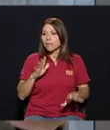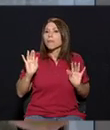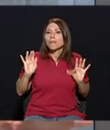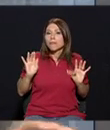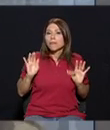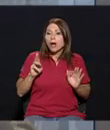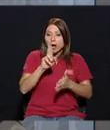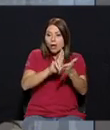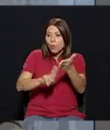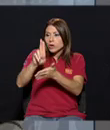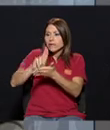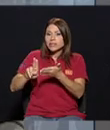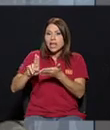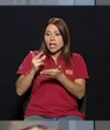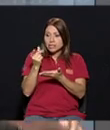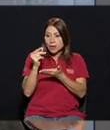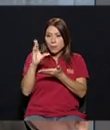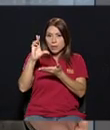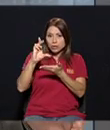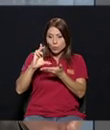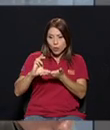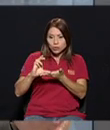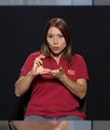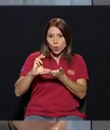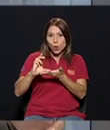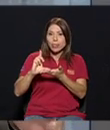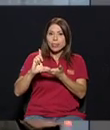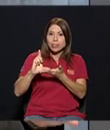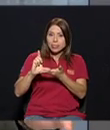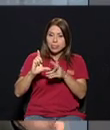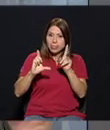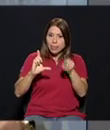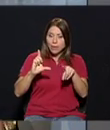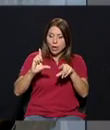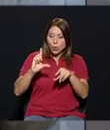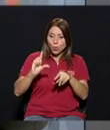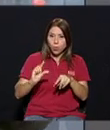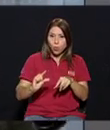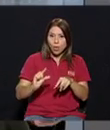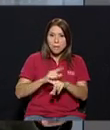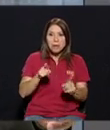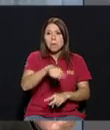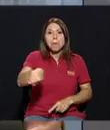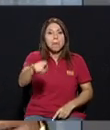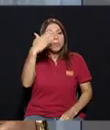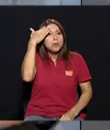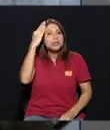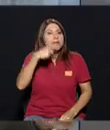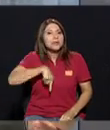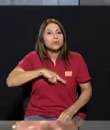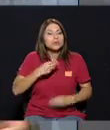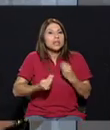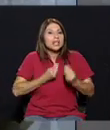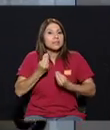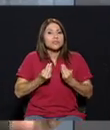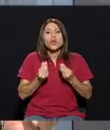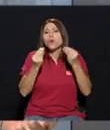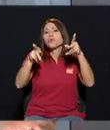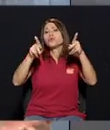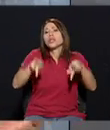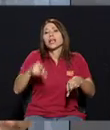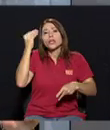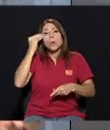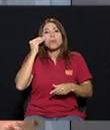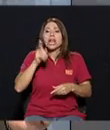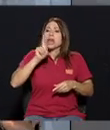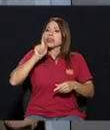bueno, que le recorten a las universidades, aún sin saber qué es lo que hacemos, porque mucha gente se da el lujo de opinar